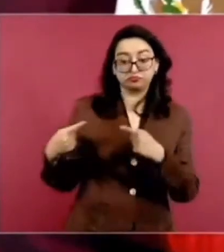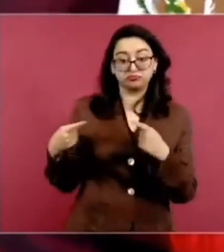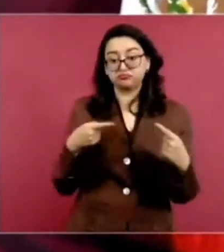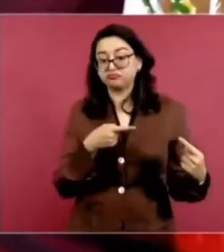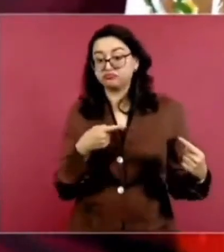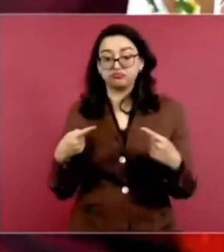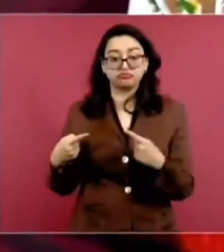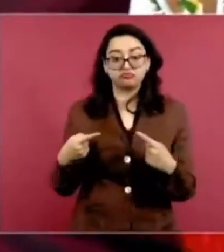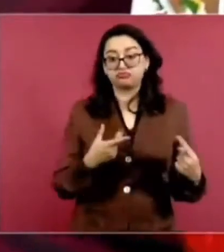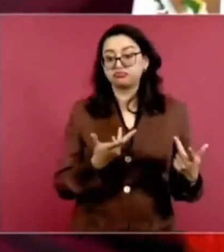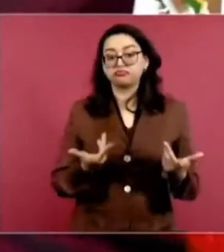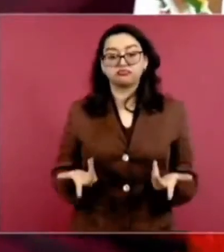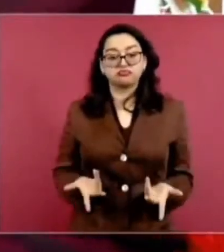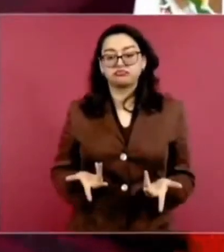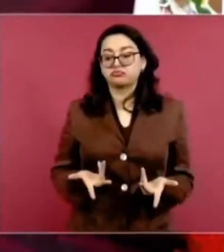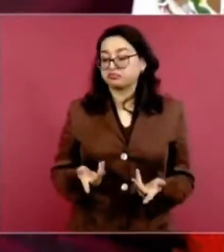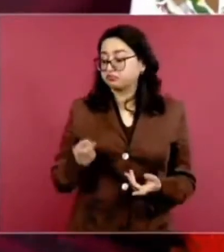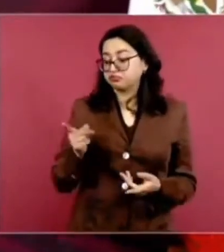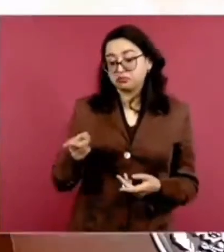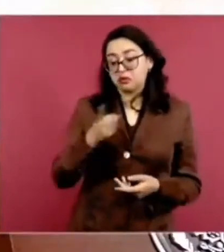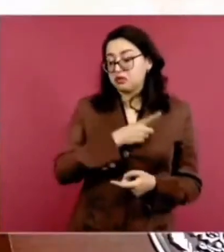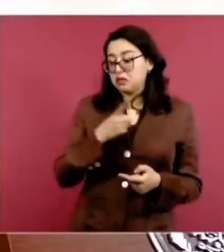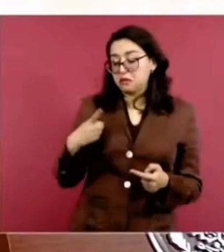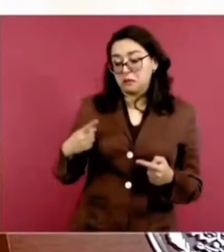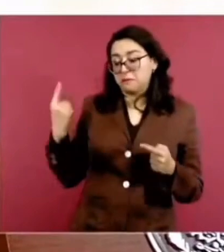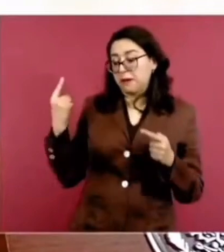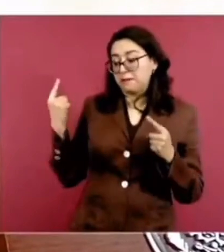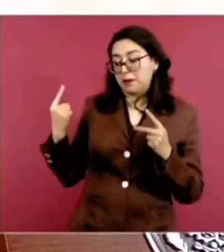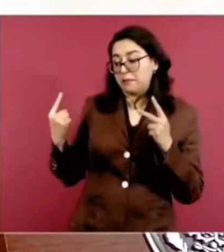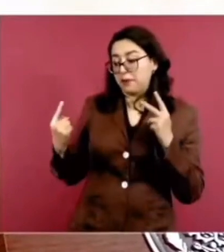cerrar la economía de Estados Unidos.